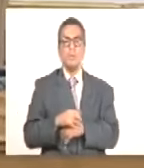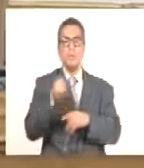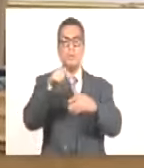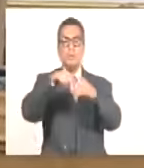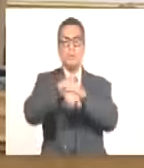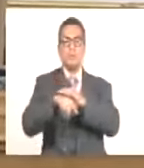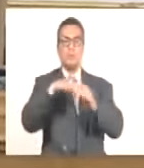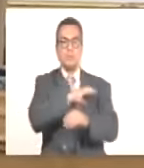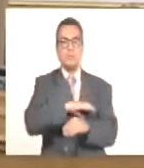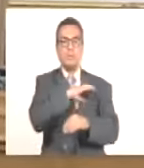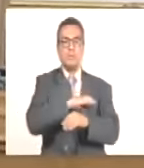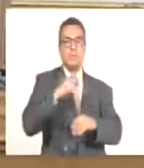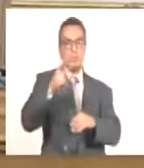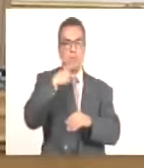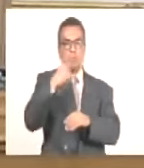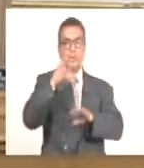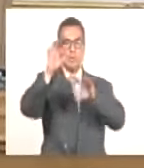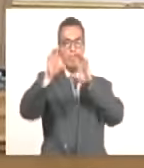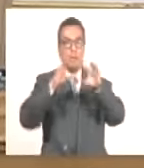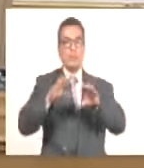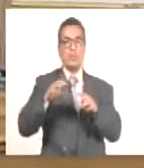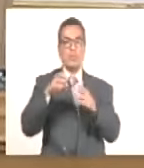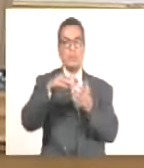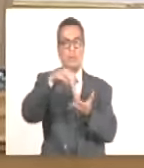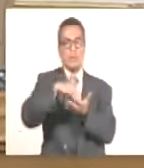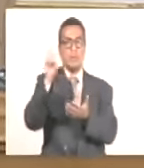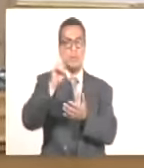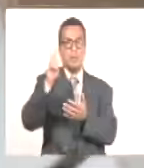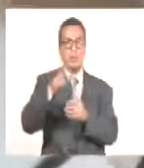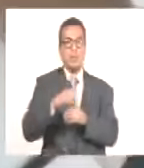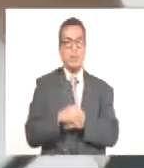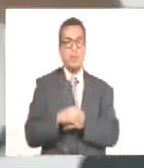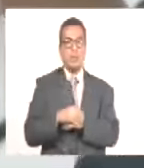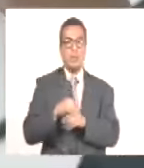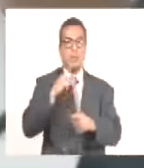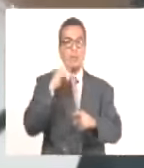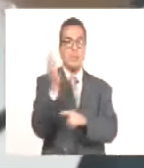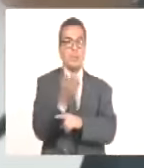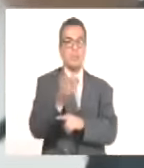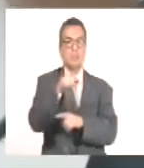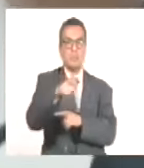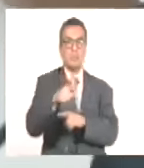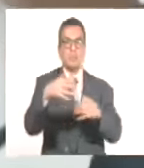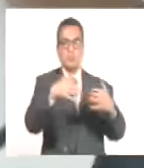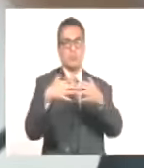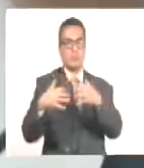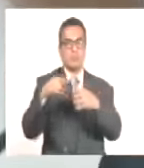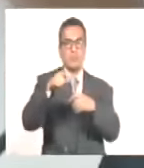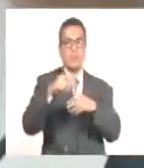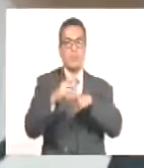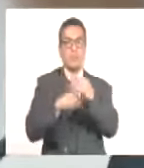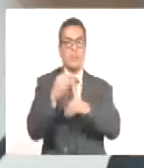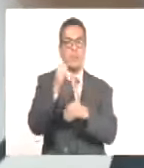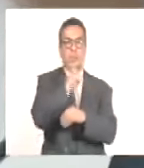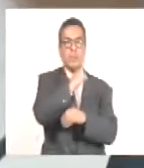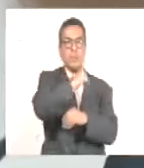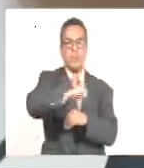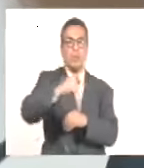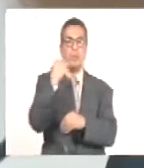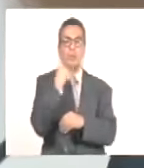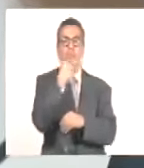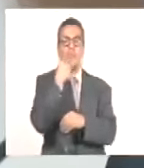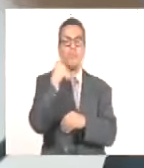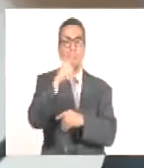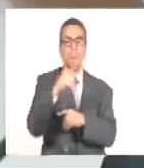integrante de la Comisión de Política Exterior del Parlamento venezolano, condeno firmemente los ataques y asesinatos de israelíes